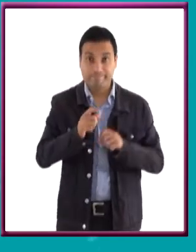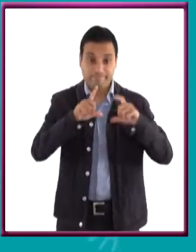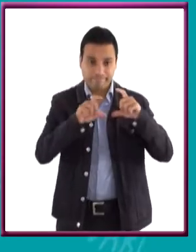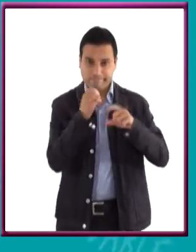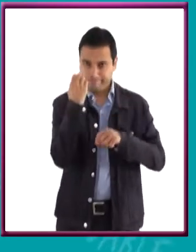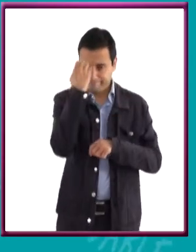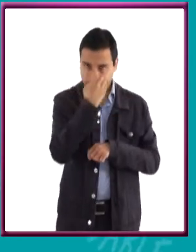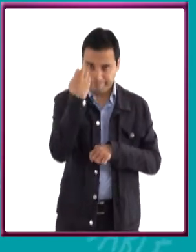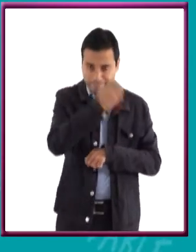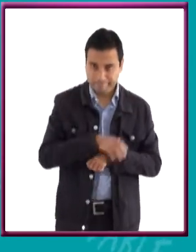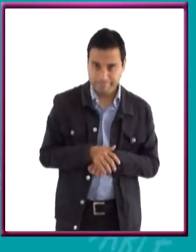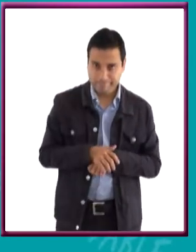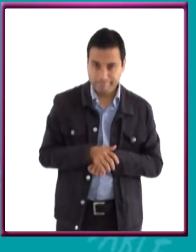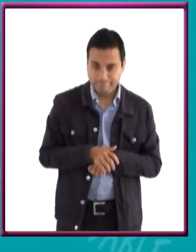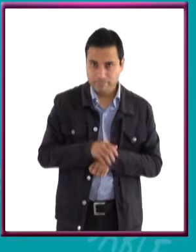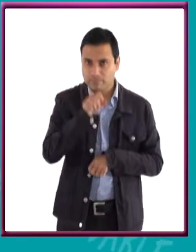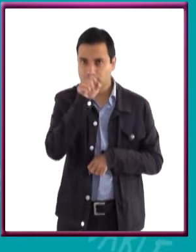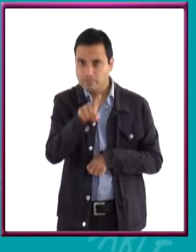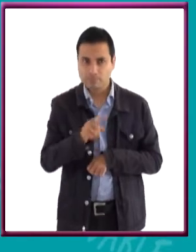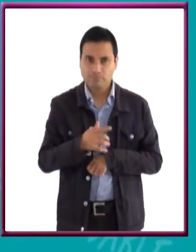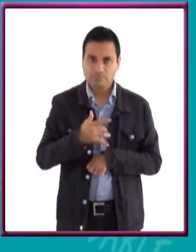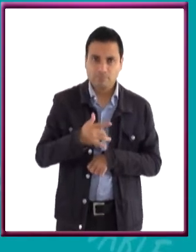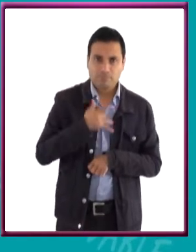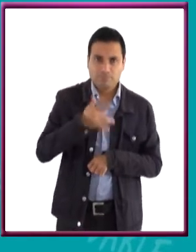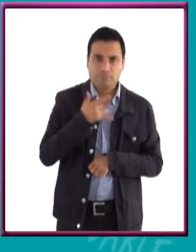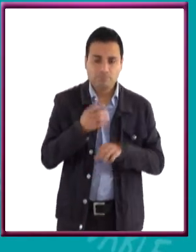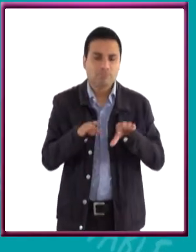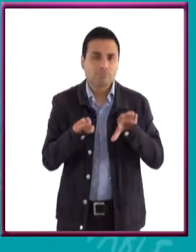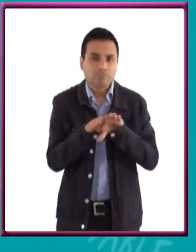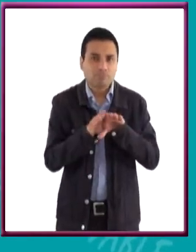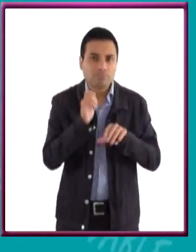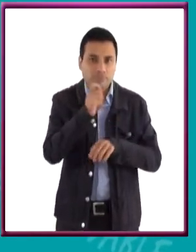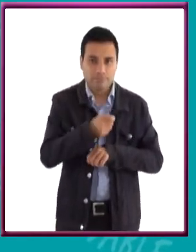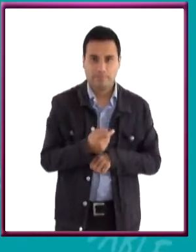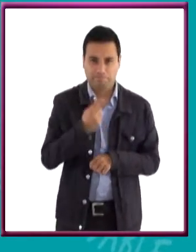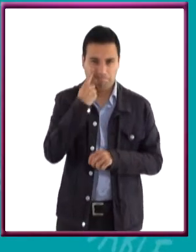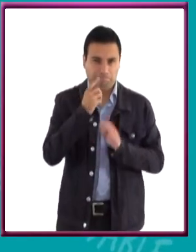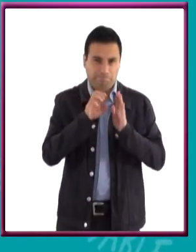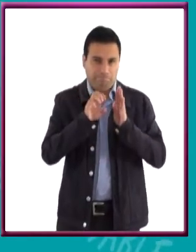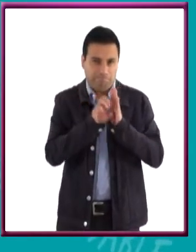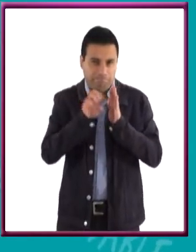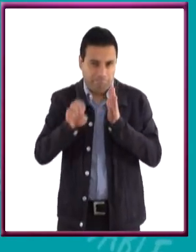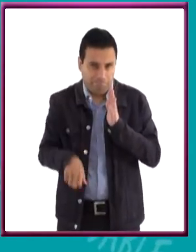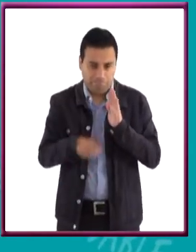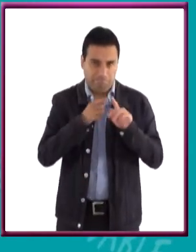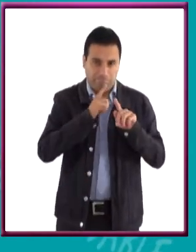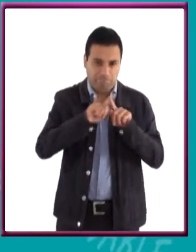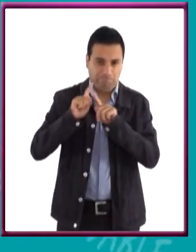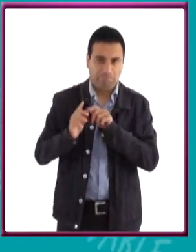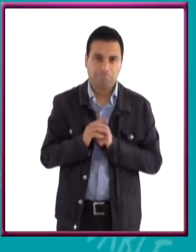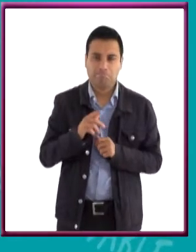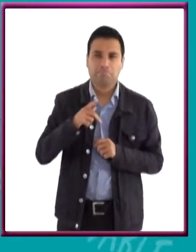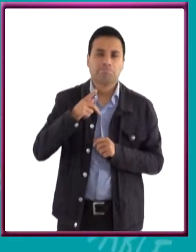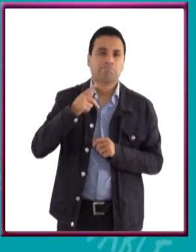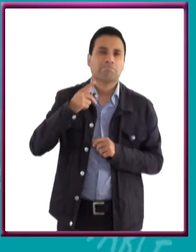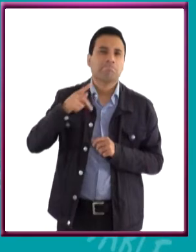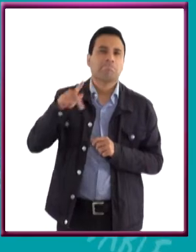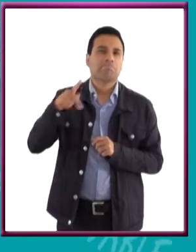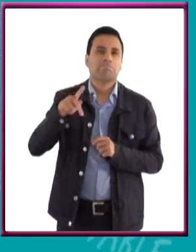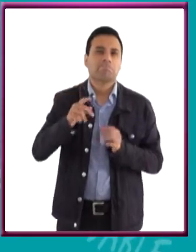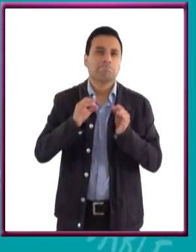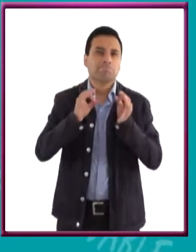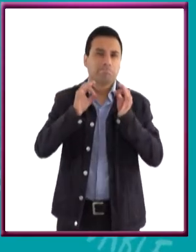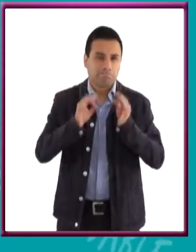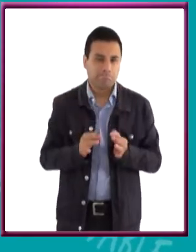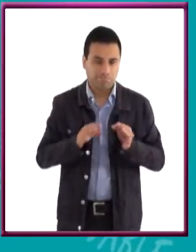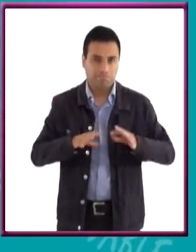analizar una fotografía y a explorar los sentimientos que nos despierta. Los ejemplos que utilizaremos pertenecen a la colección